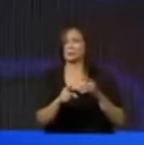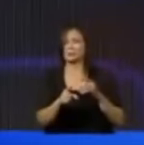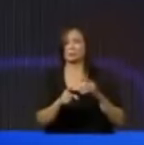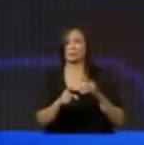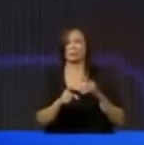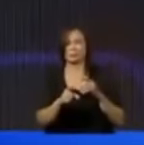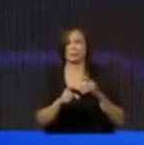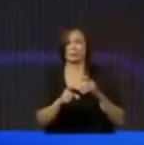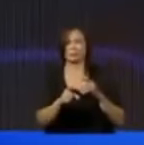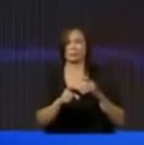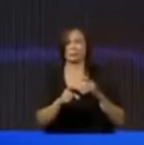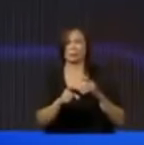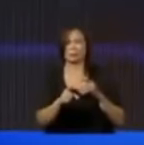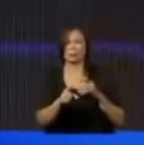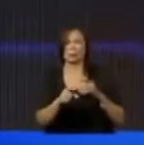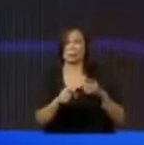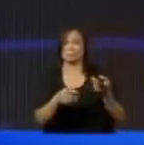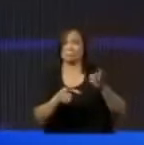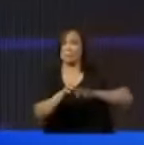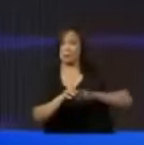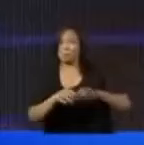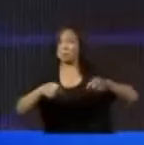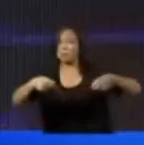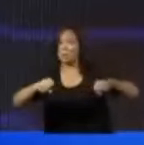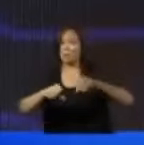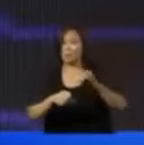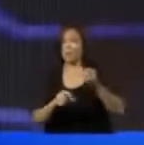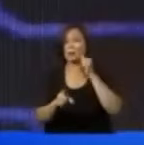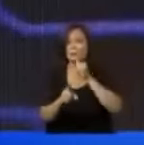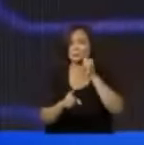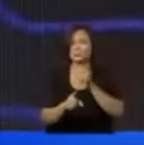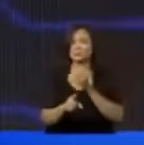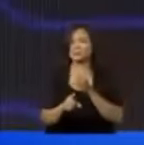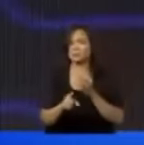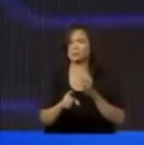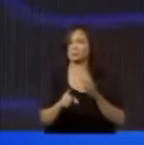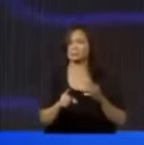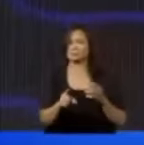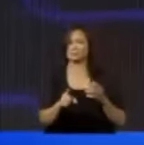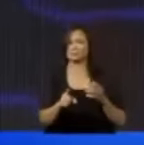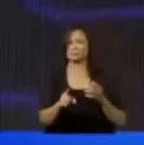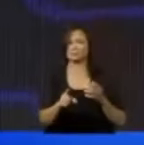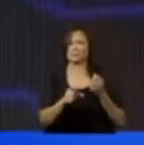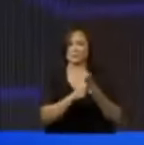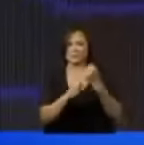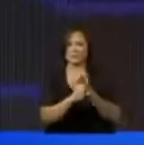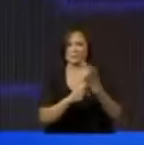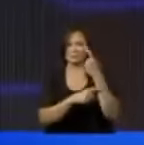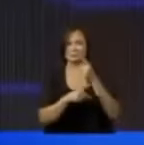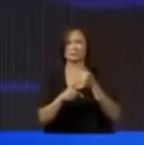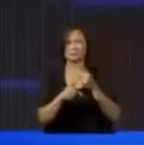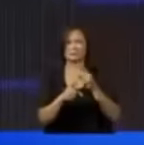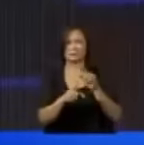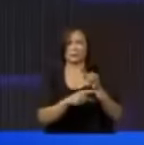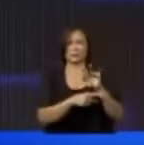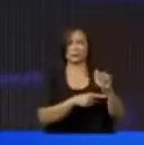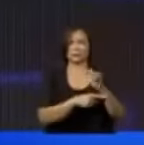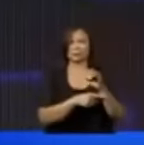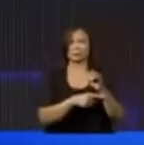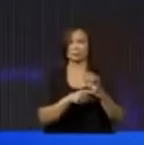en todo el país, en el motoconcho, o ve a las muchachas trabajando para Loteca, o